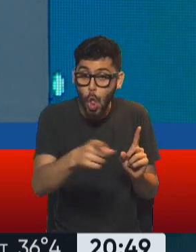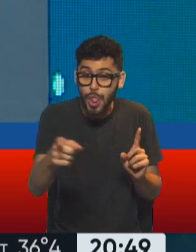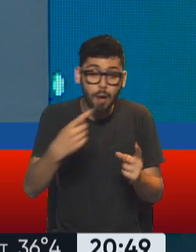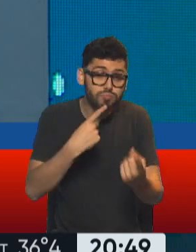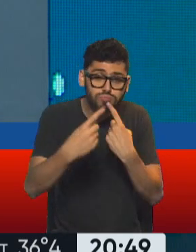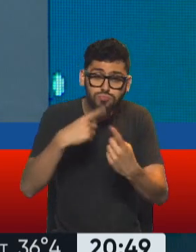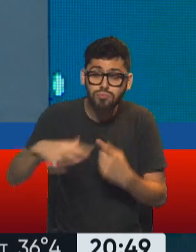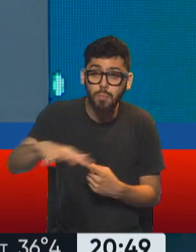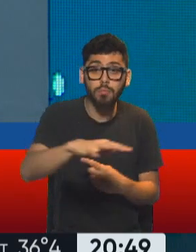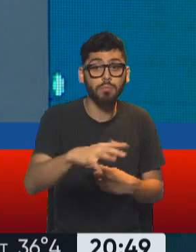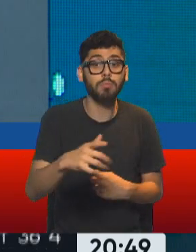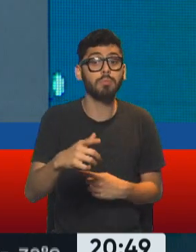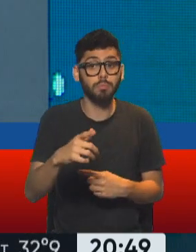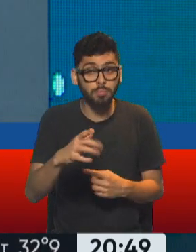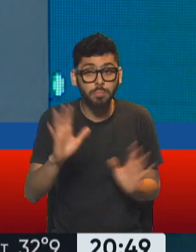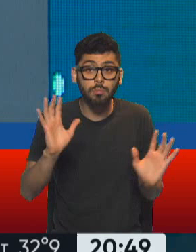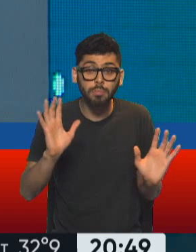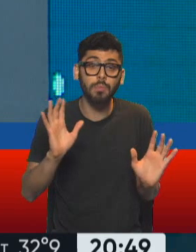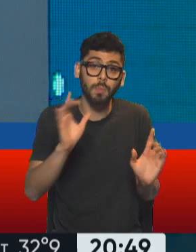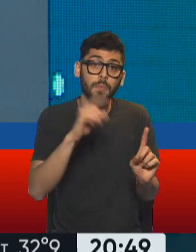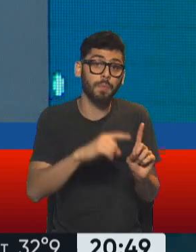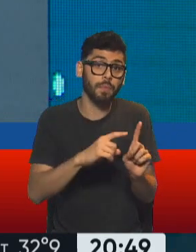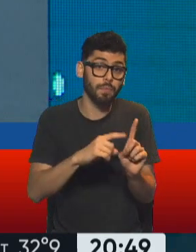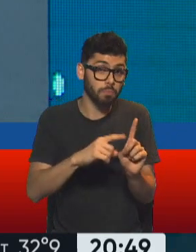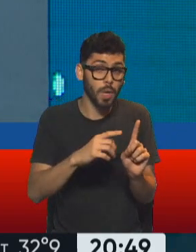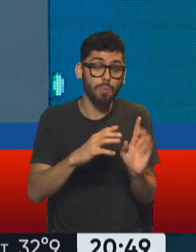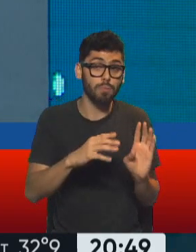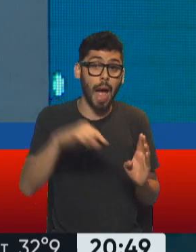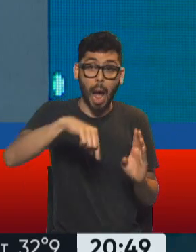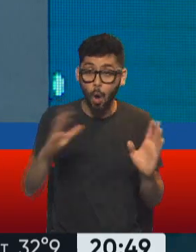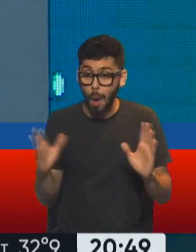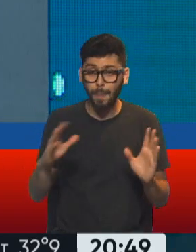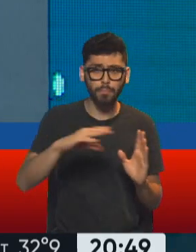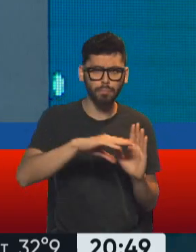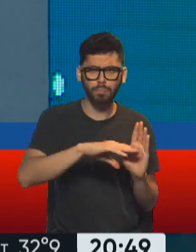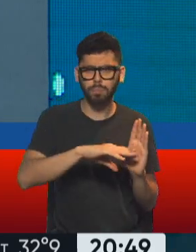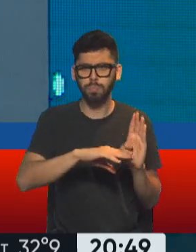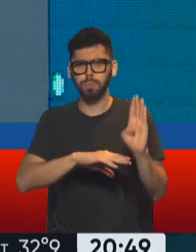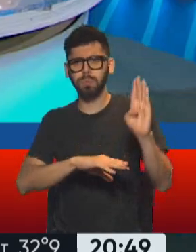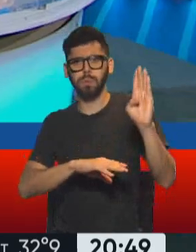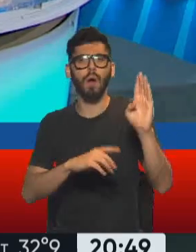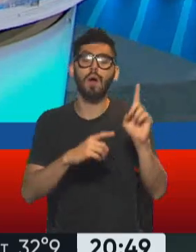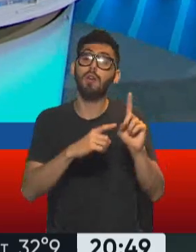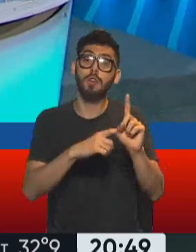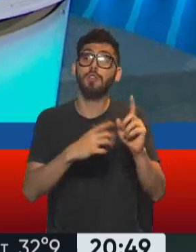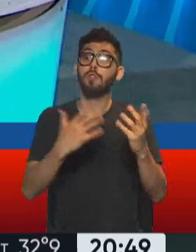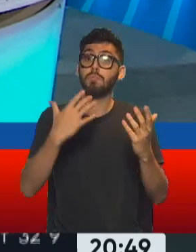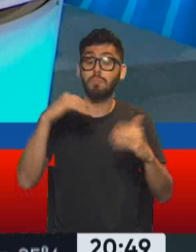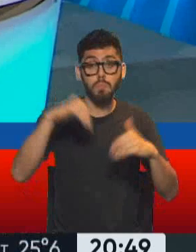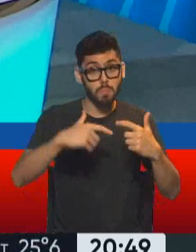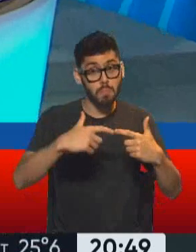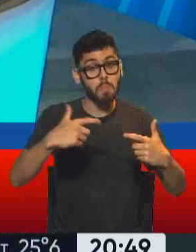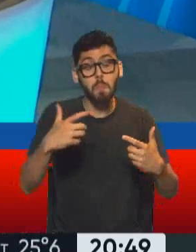que efectivamente es una figura que está en franco crecimiento y que realmente puede hacer una buena performance